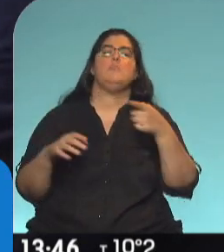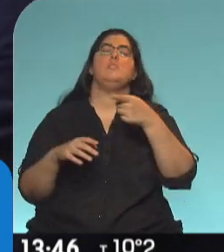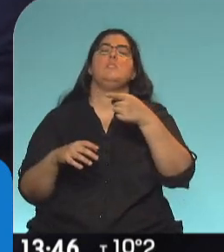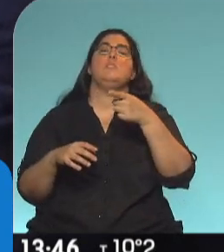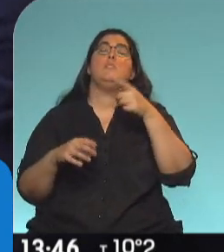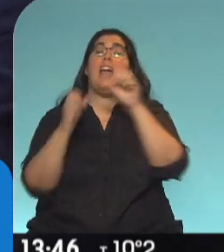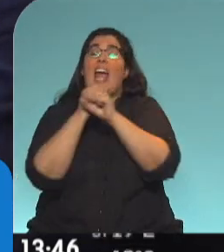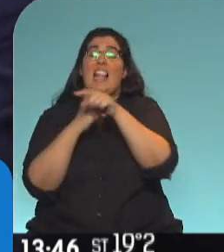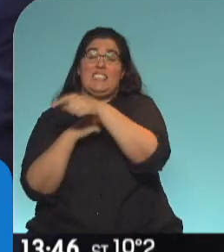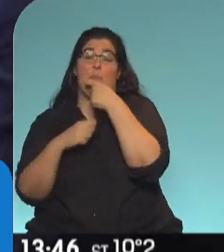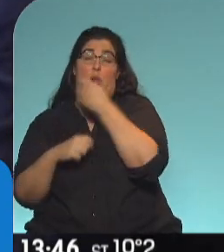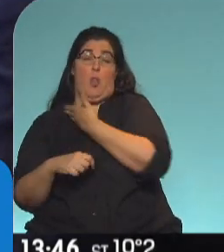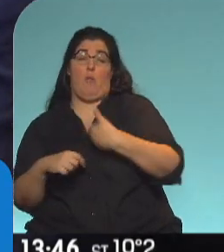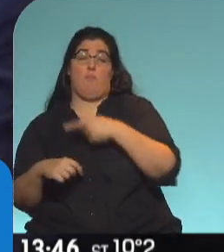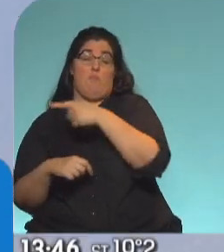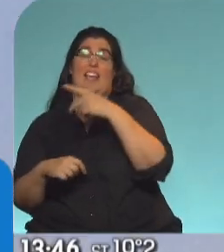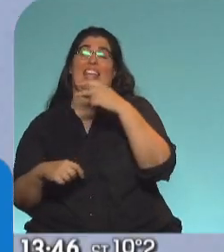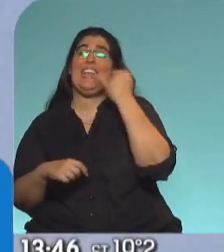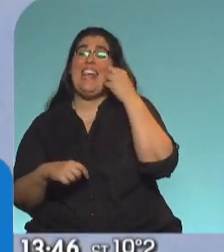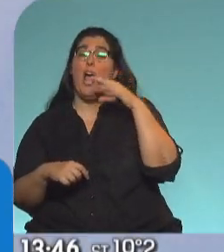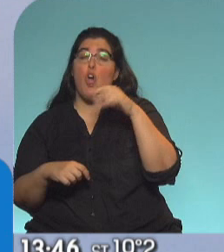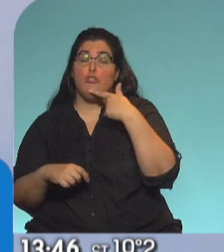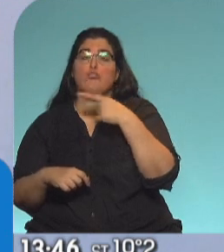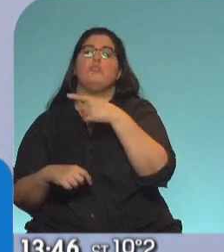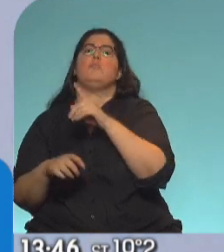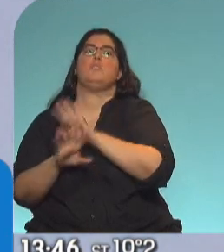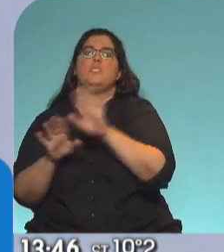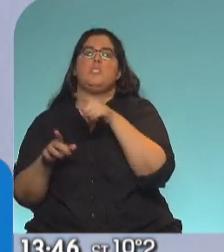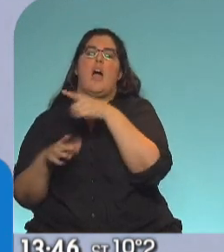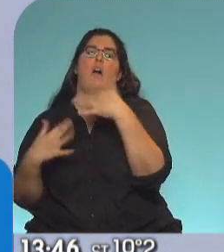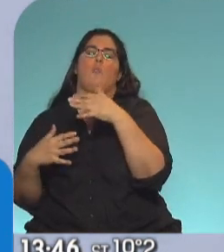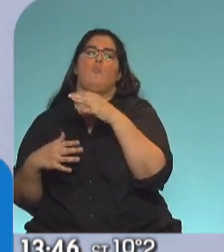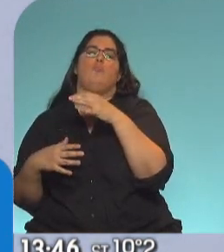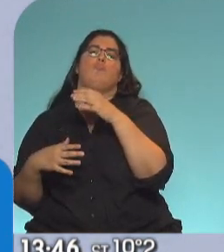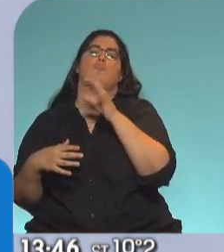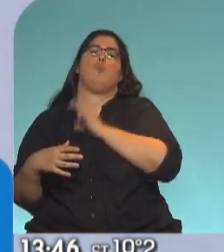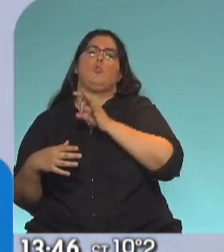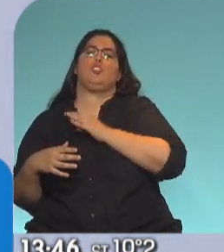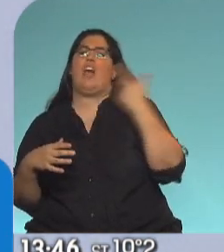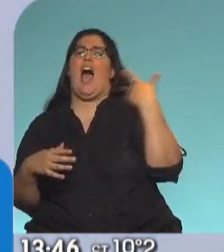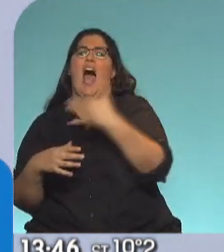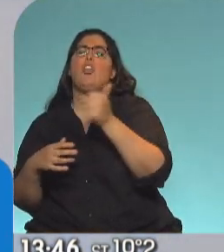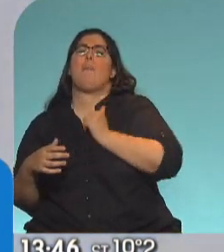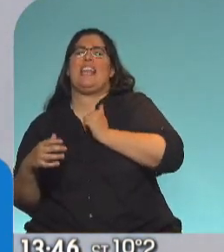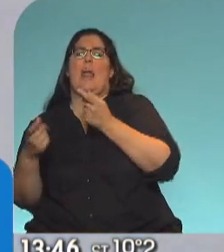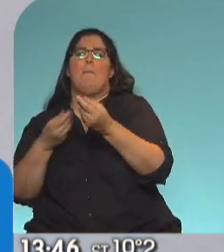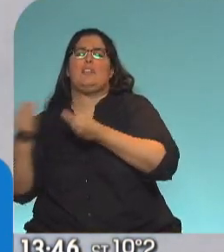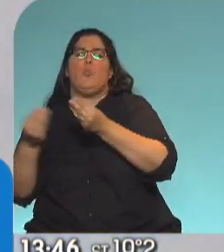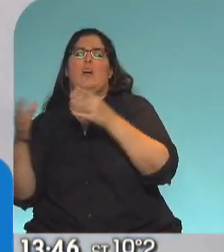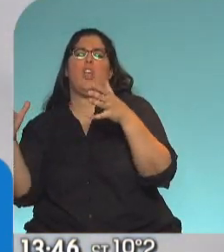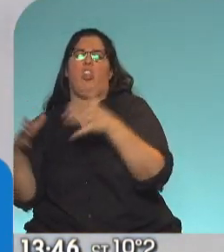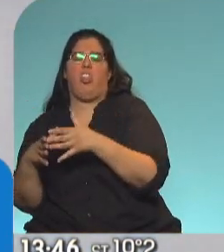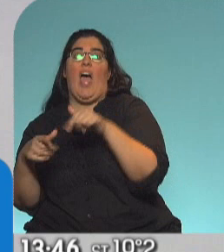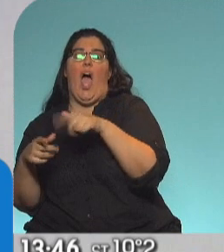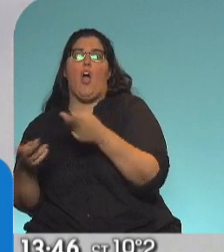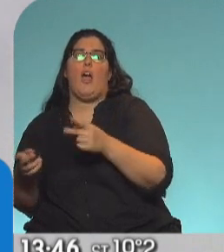gobierno del primer ministro Kyriakos Mitsotakis se embarcó, luego de años de reducción del presupuesto militar, en una modernización masiva